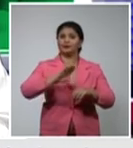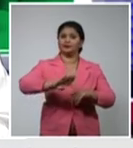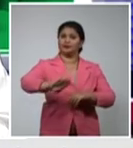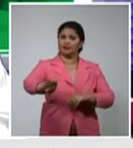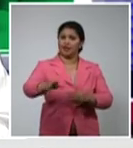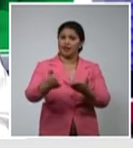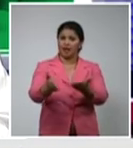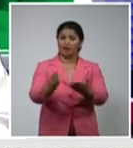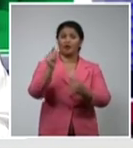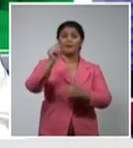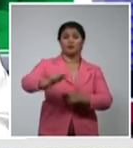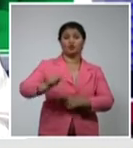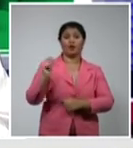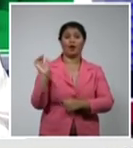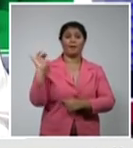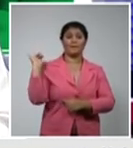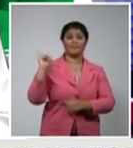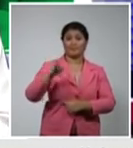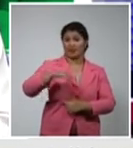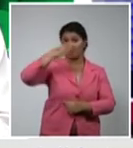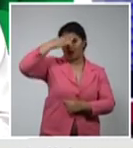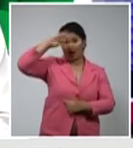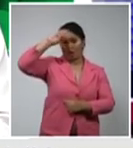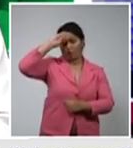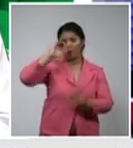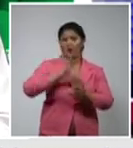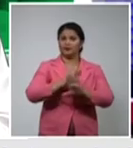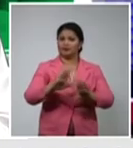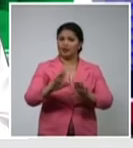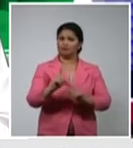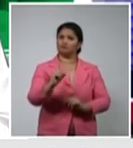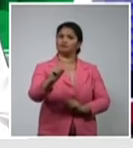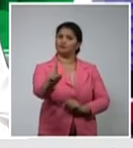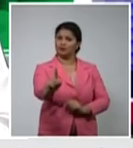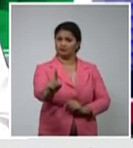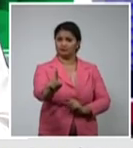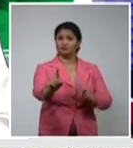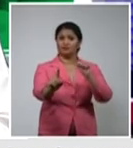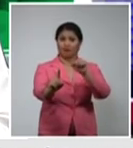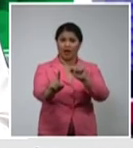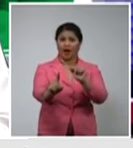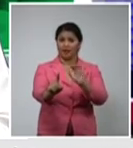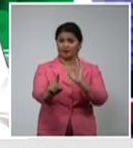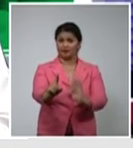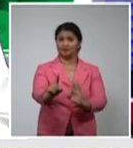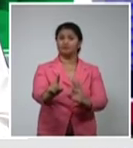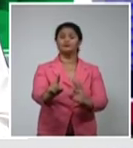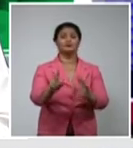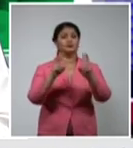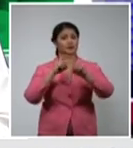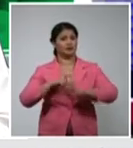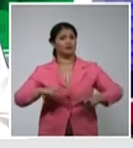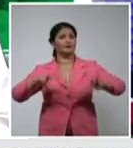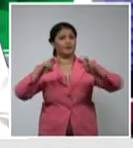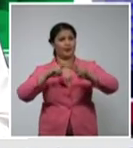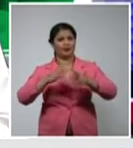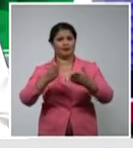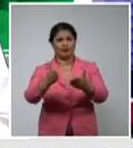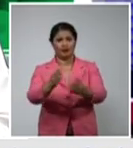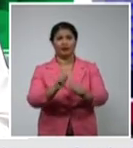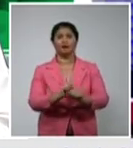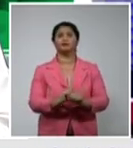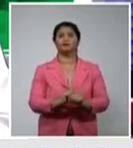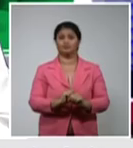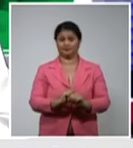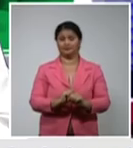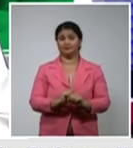que arriben a Cuba y vayan al aeropuerto, ya que no fuimos capaces de cumplir con las medidas durante un periodo de